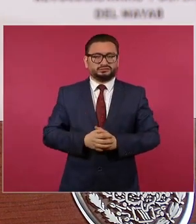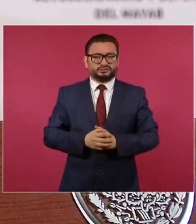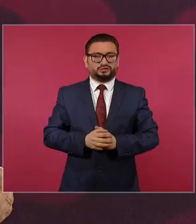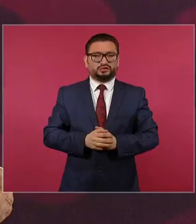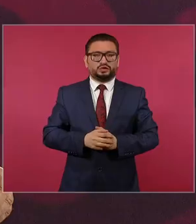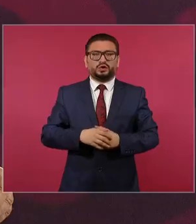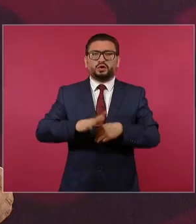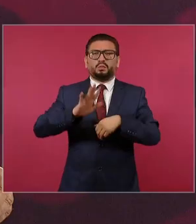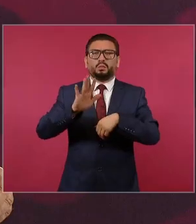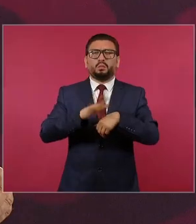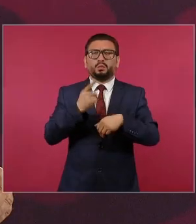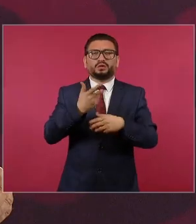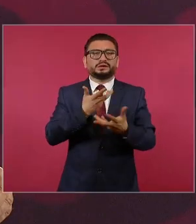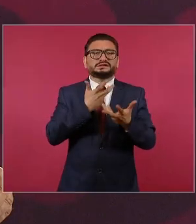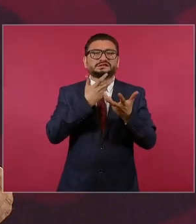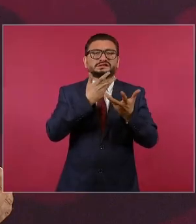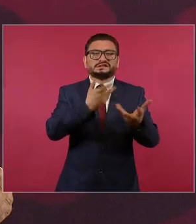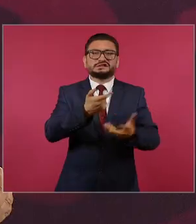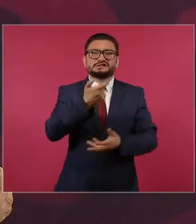Todo por dinero.